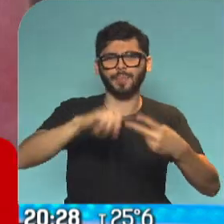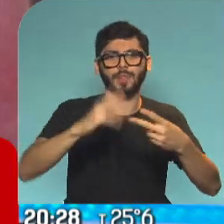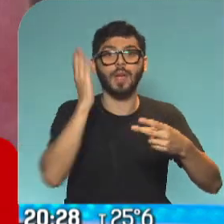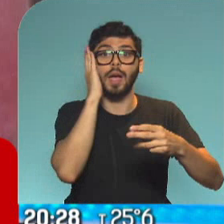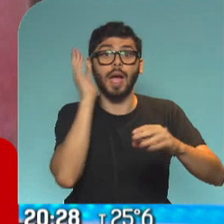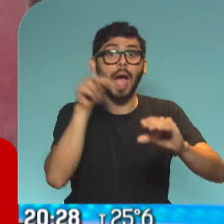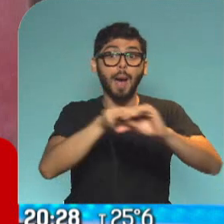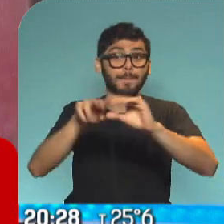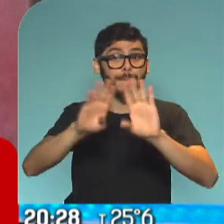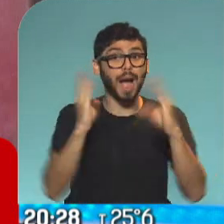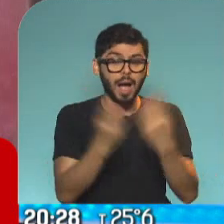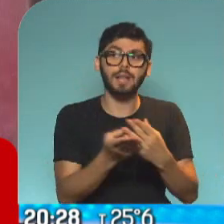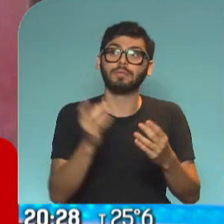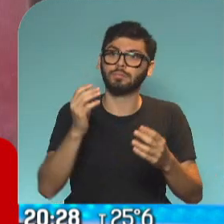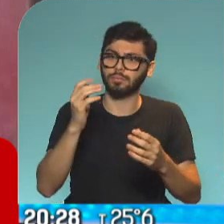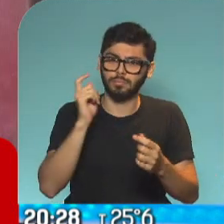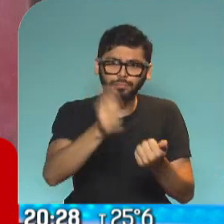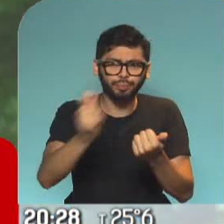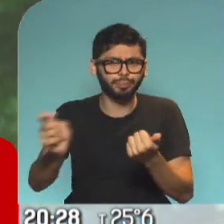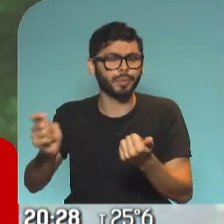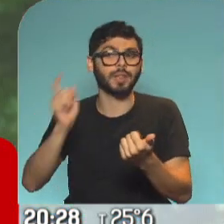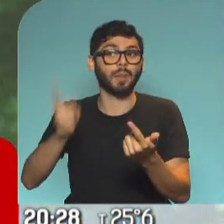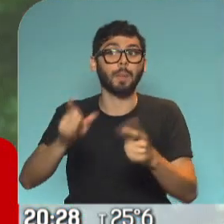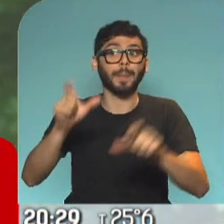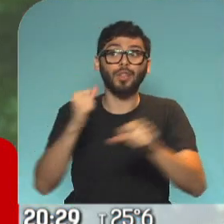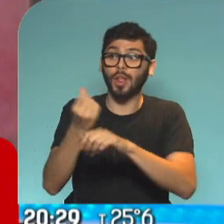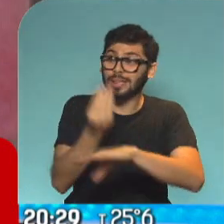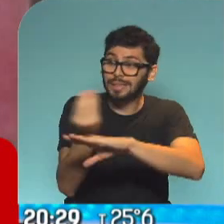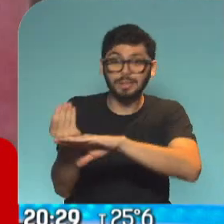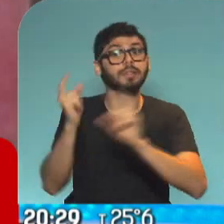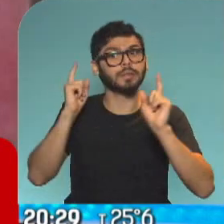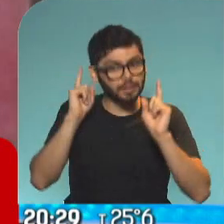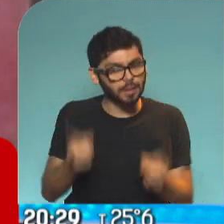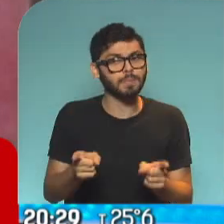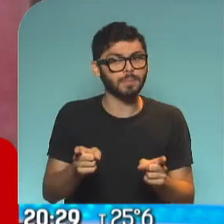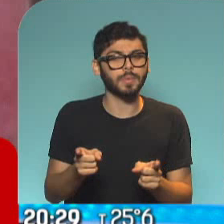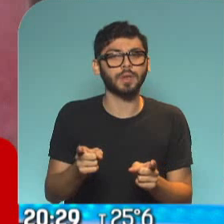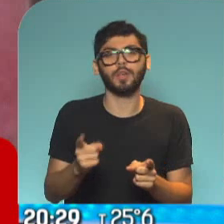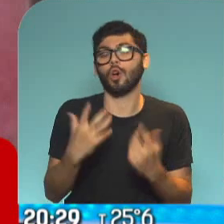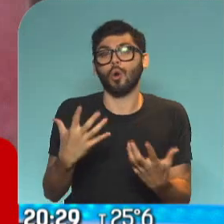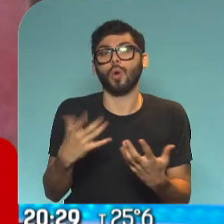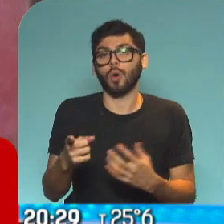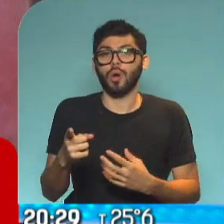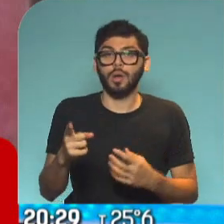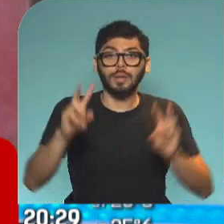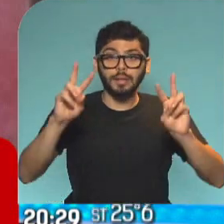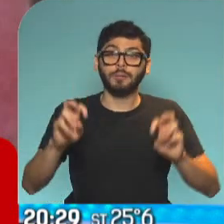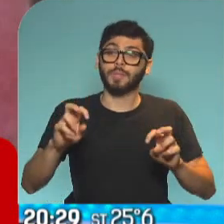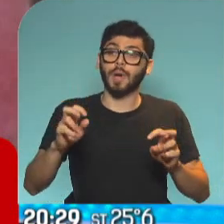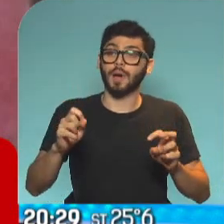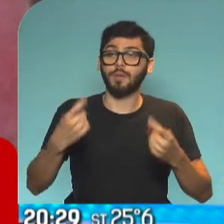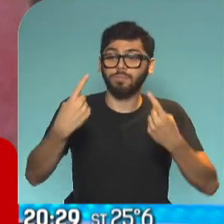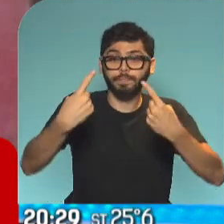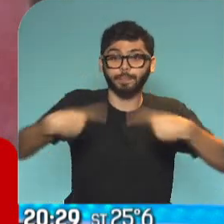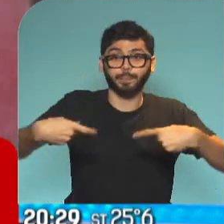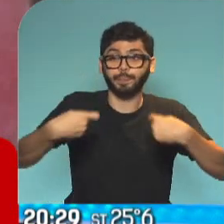de terapia intensiva, los recursos humanos que también eran necesarios y obviamente todo lo que tiene que ver con los insumos para